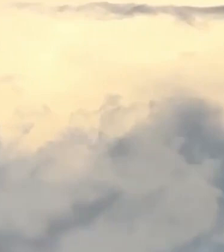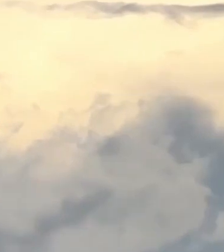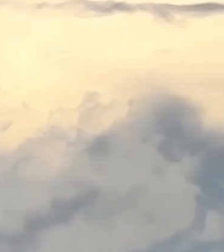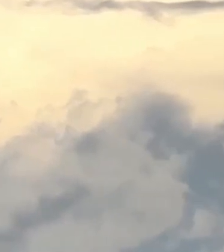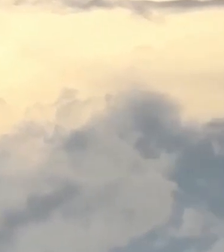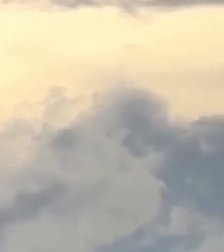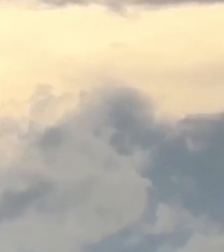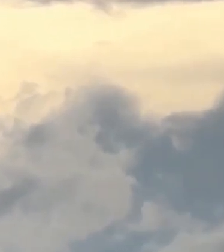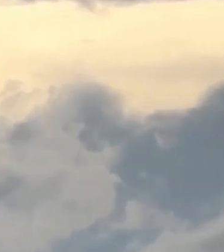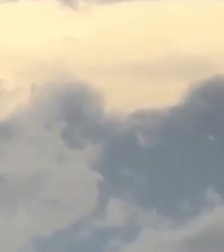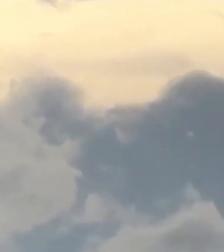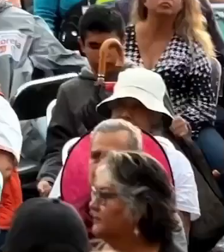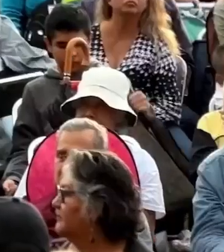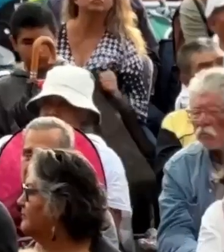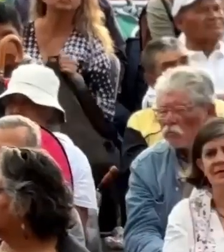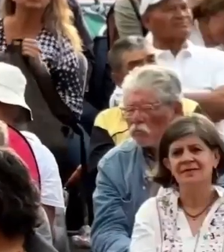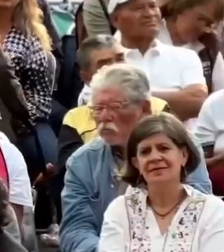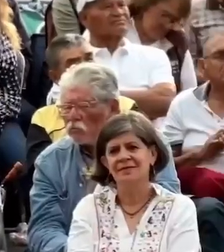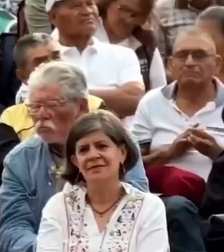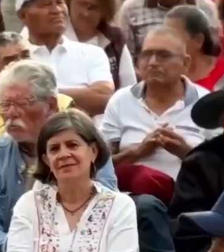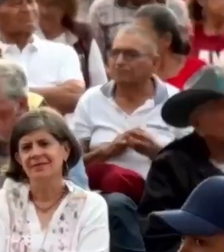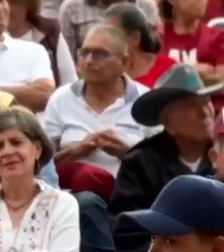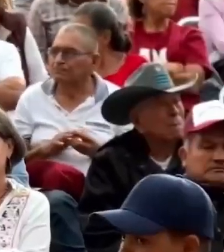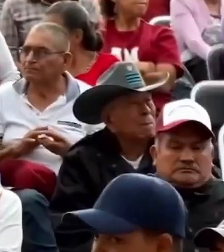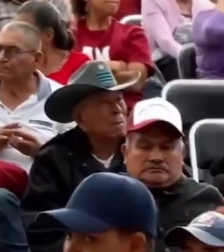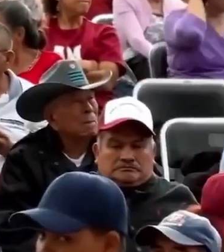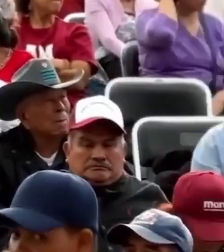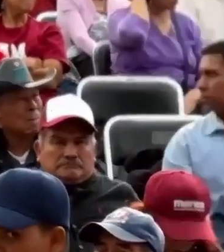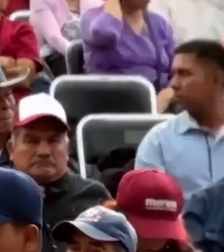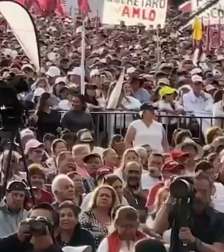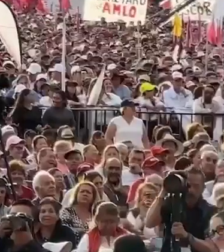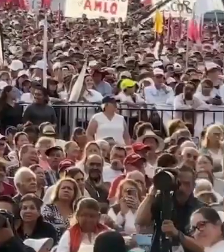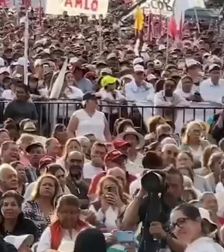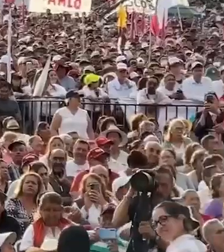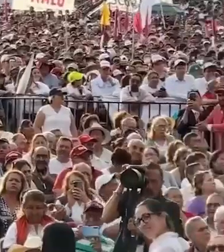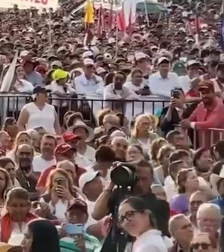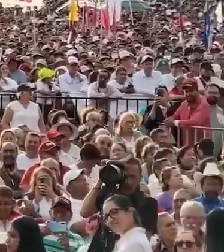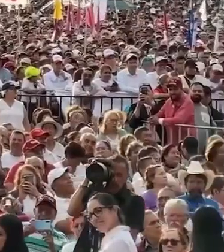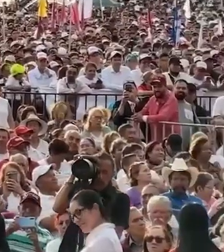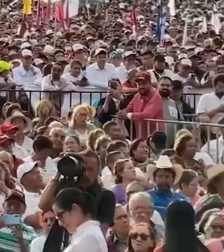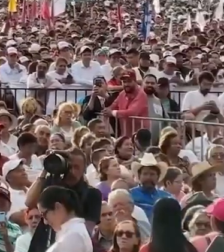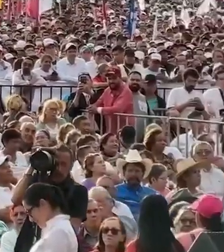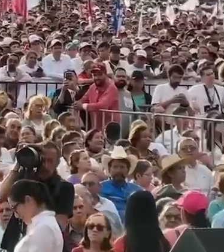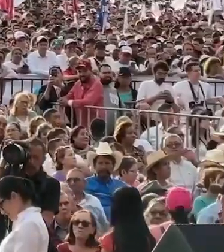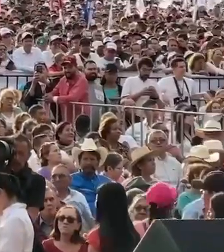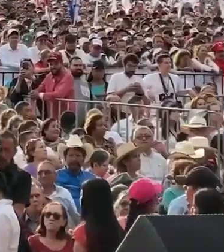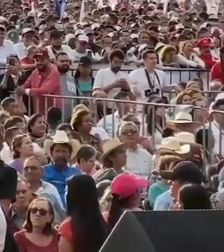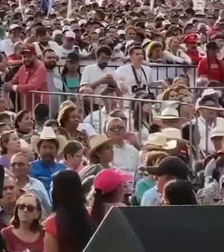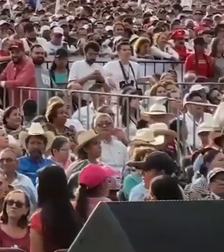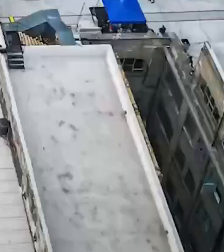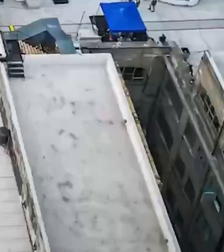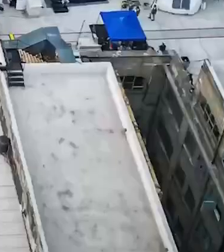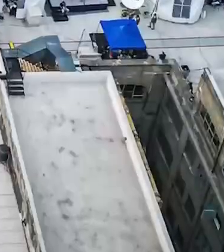el que ofrecieran disculpa por todas sus fechorías y sinceramente se comprometieran a